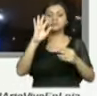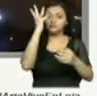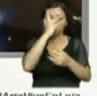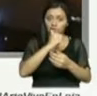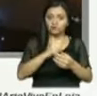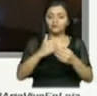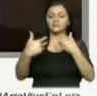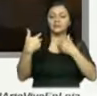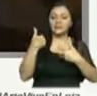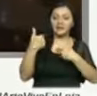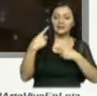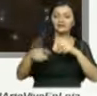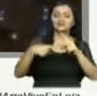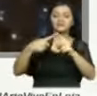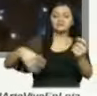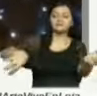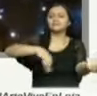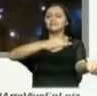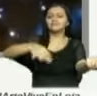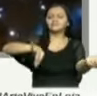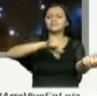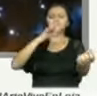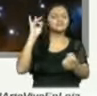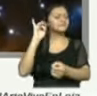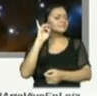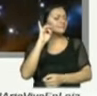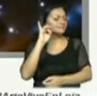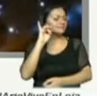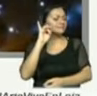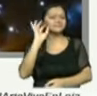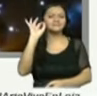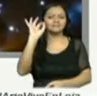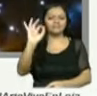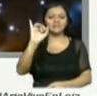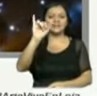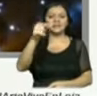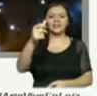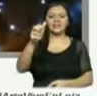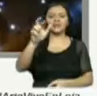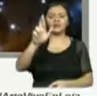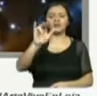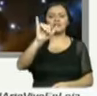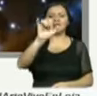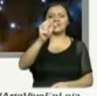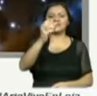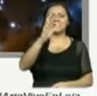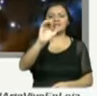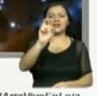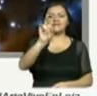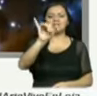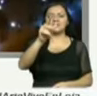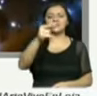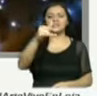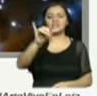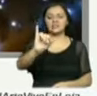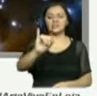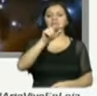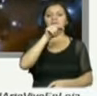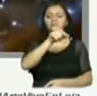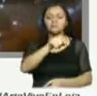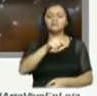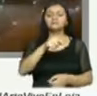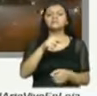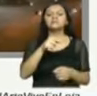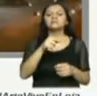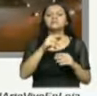de la Orquesta Sinfónica de Loja de la obra de Igor Stravinsky, La Consagración de la Primavera,